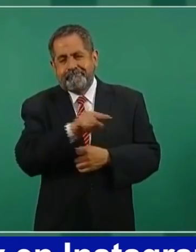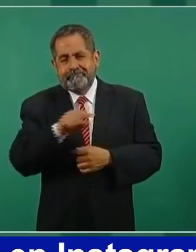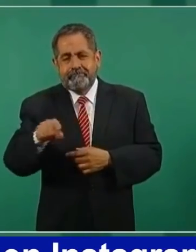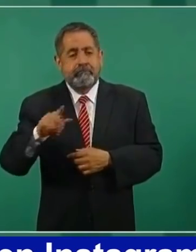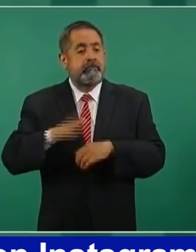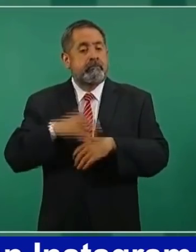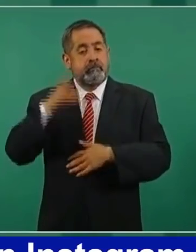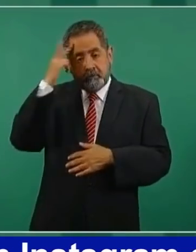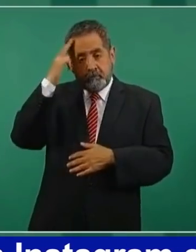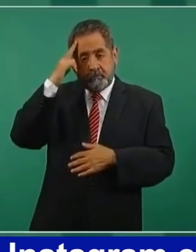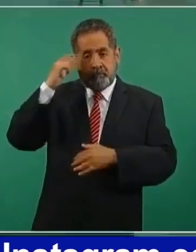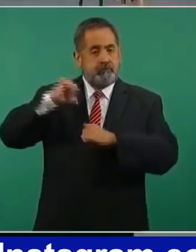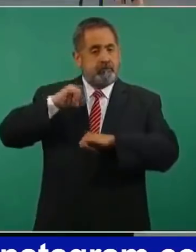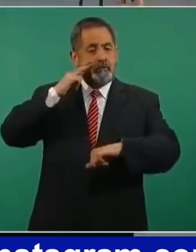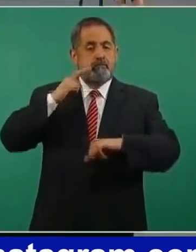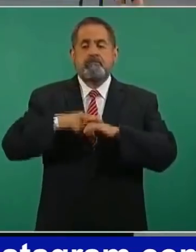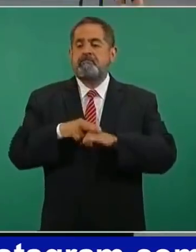elector.